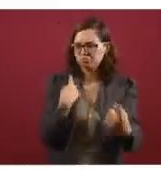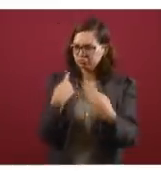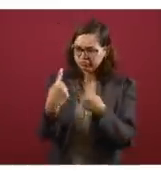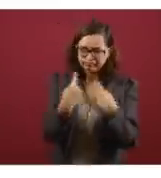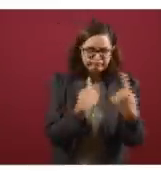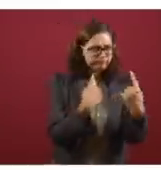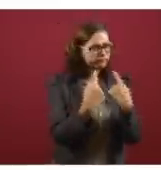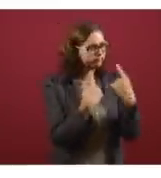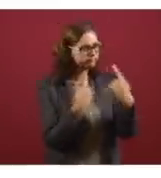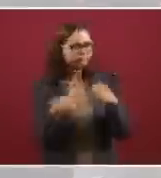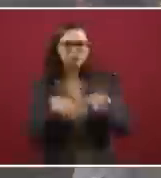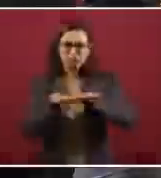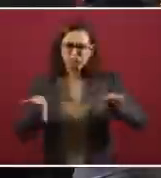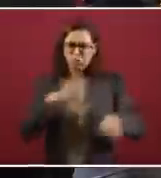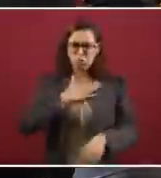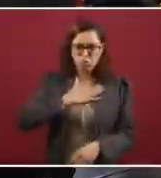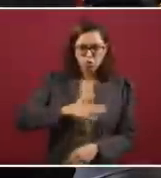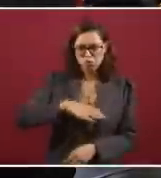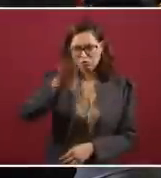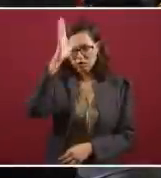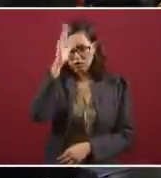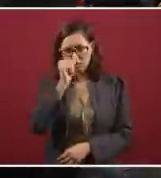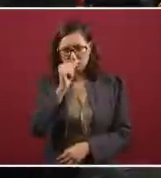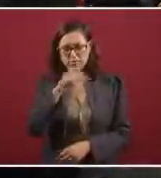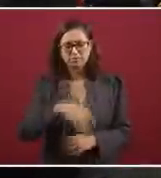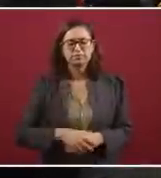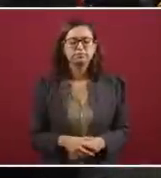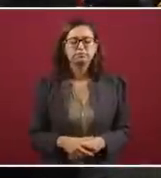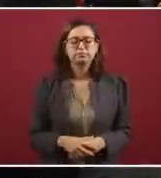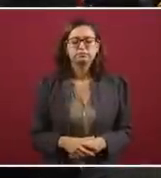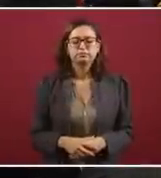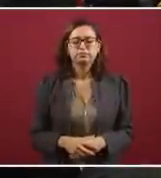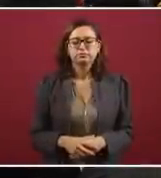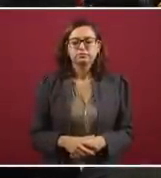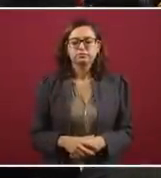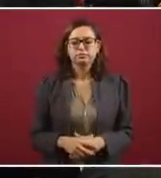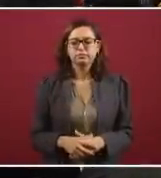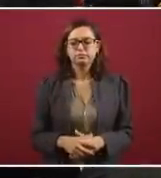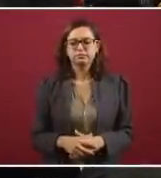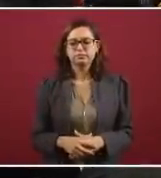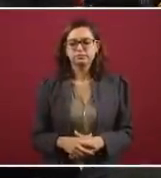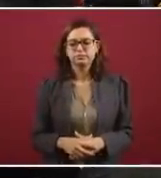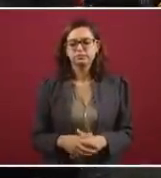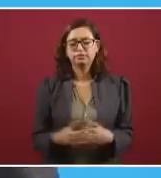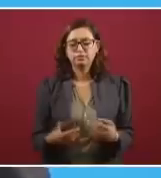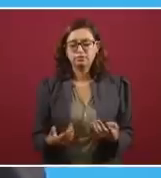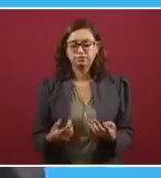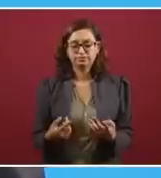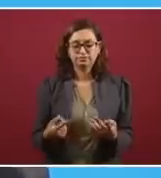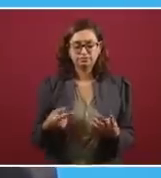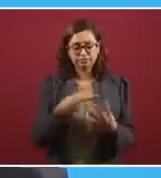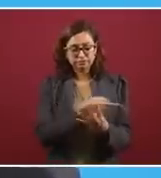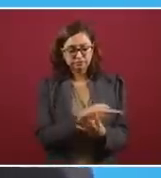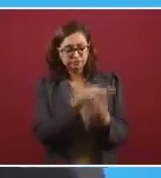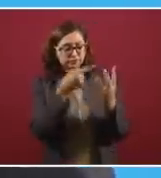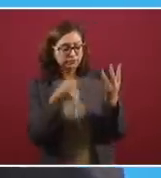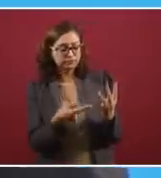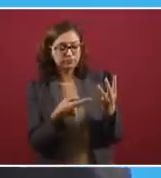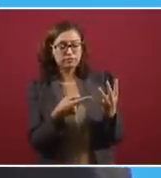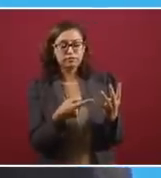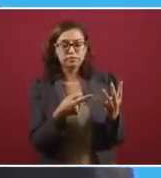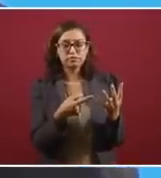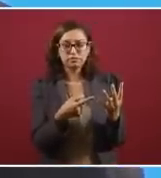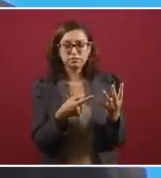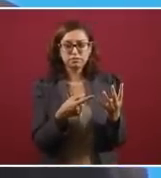y equitativos. Los resultados de la renegociación con 3 de las 4 empresas de transporte, Carso